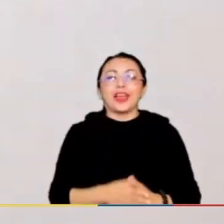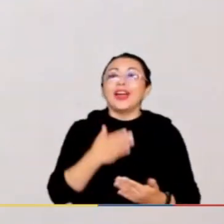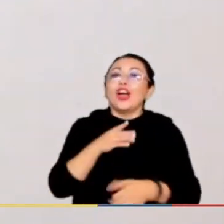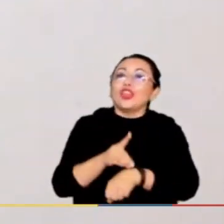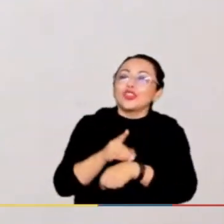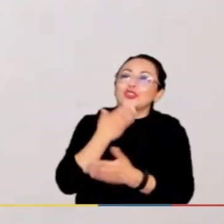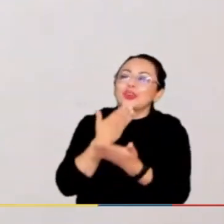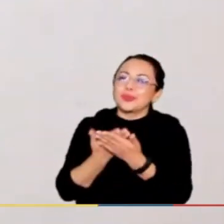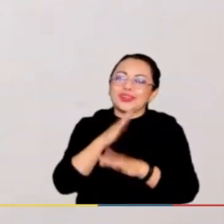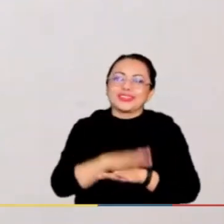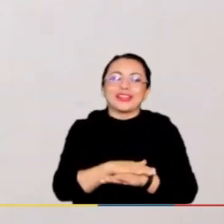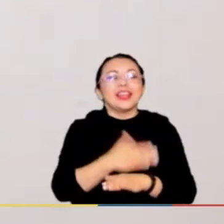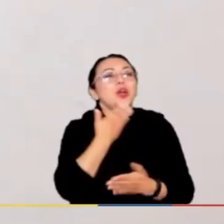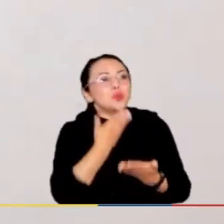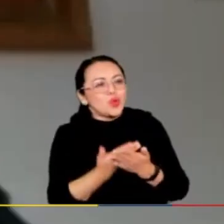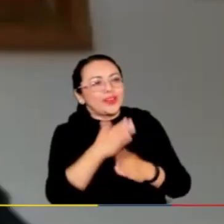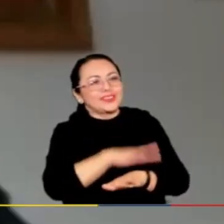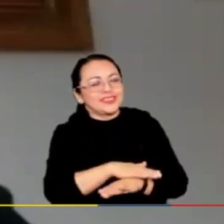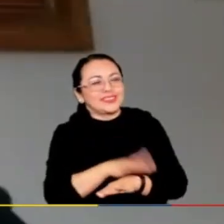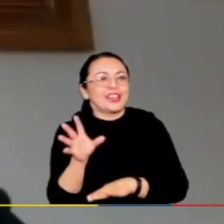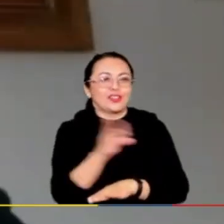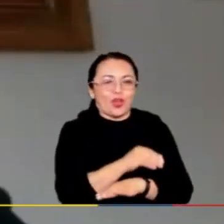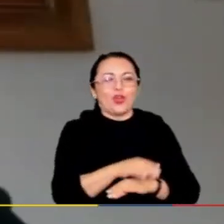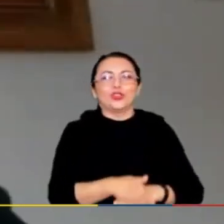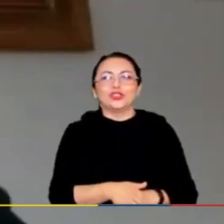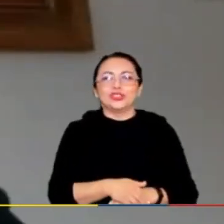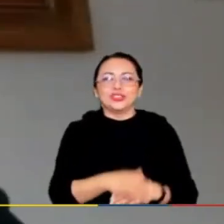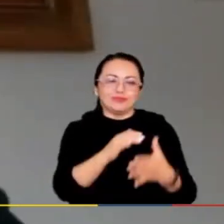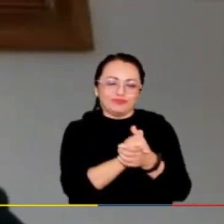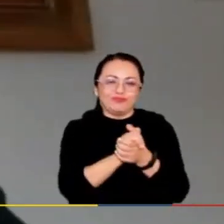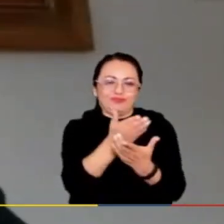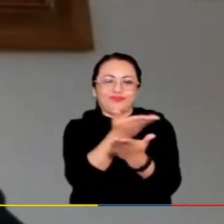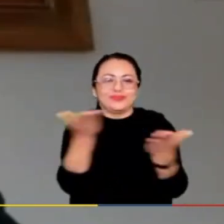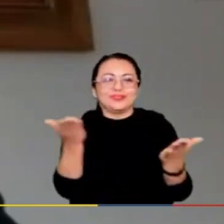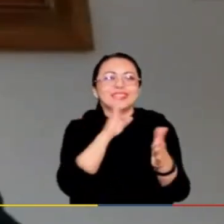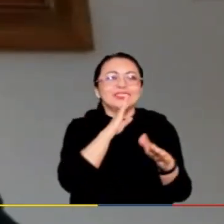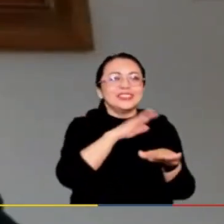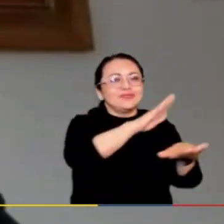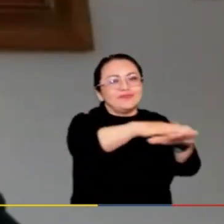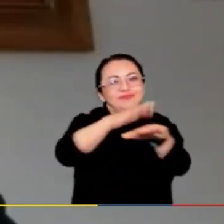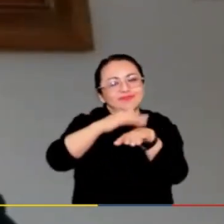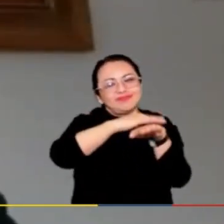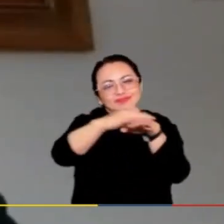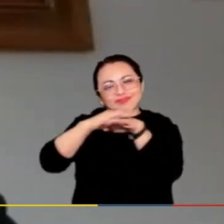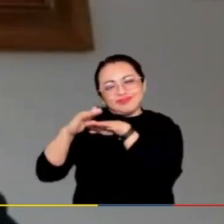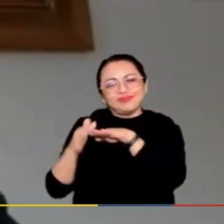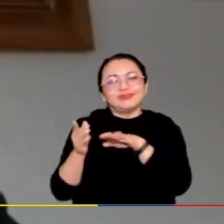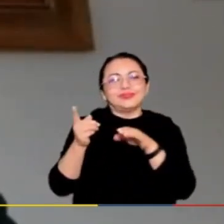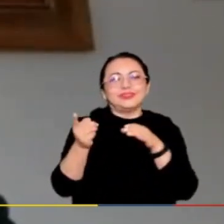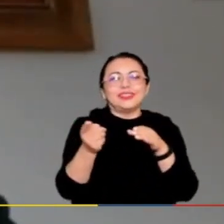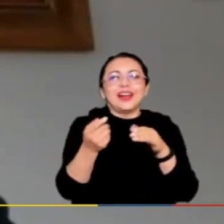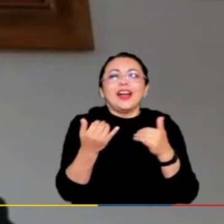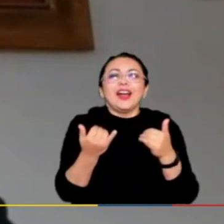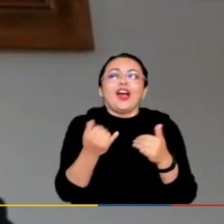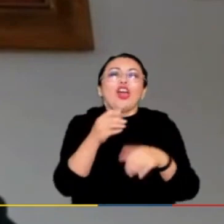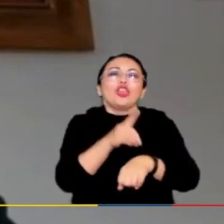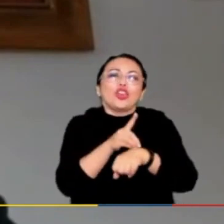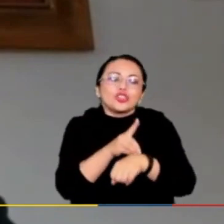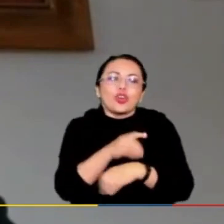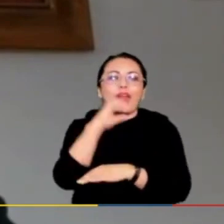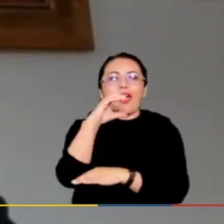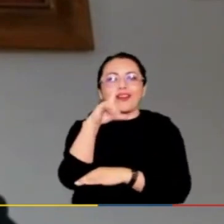Muy buenas tardes para todos, Piedad, cordial saludo para nuestros invitados en el día de hoy, doctora Claudia Yolanda,